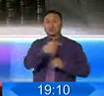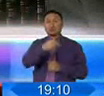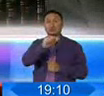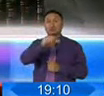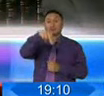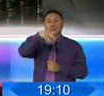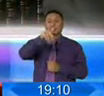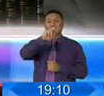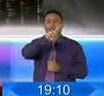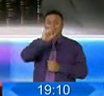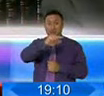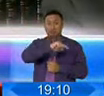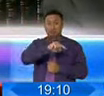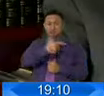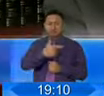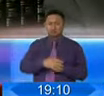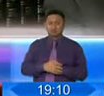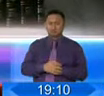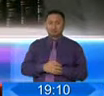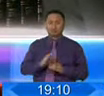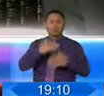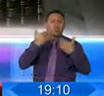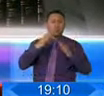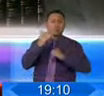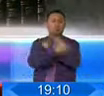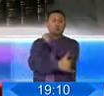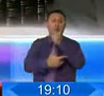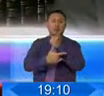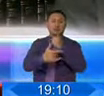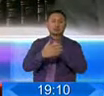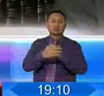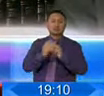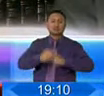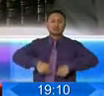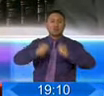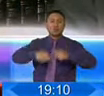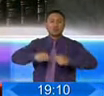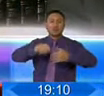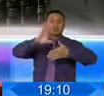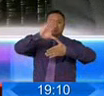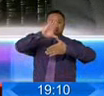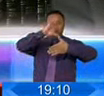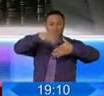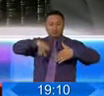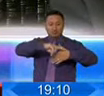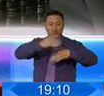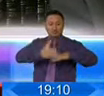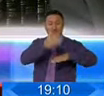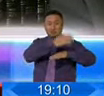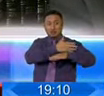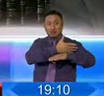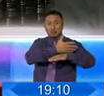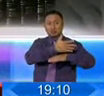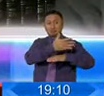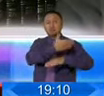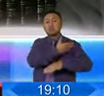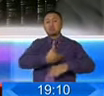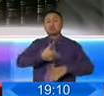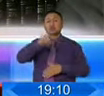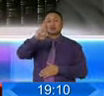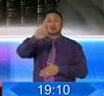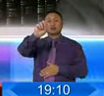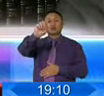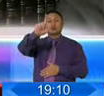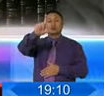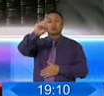aquí, entre todos los países del Pacto Andino, que suscribimos la Carta de Conducta, eso en tiempos de Jaime Roldós, que